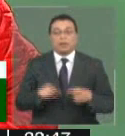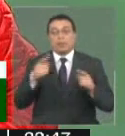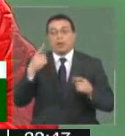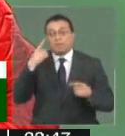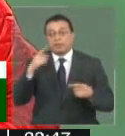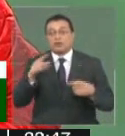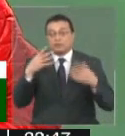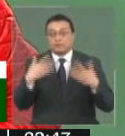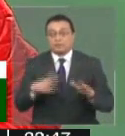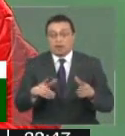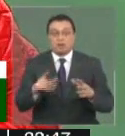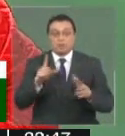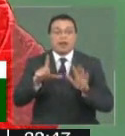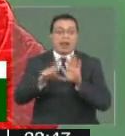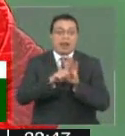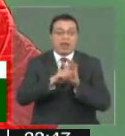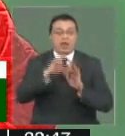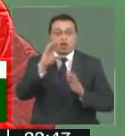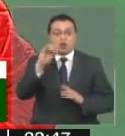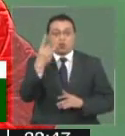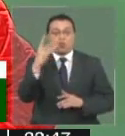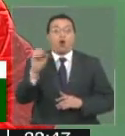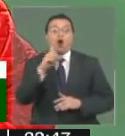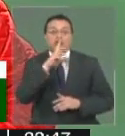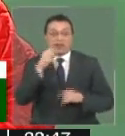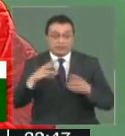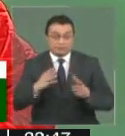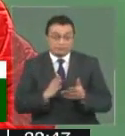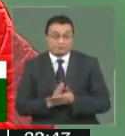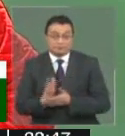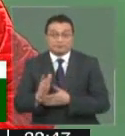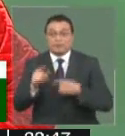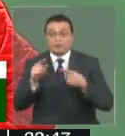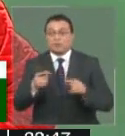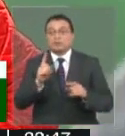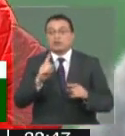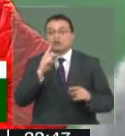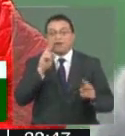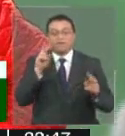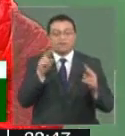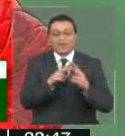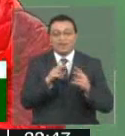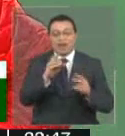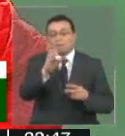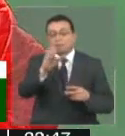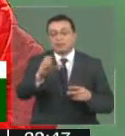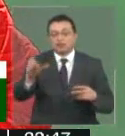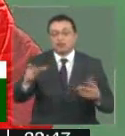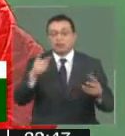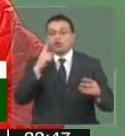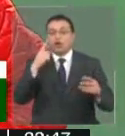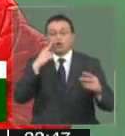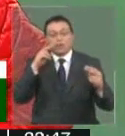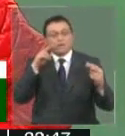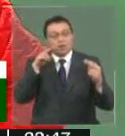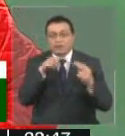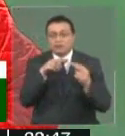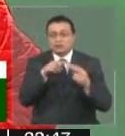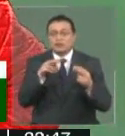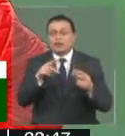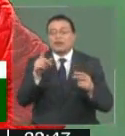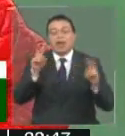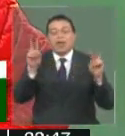ya estamos por el tema de la ley de cuotas. Creo que, pero no se ve las personas con discapacidad, siento que no se visualiza el tema de